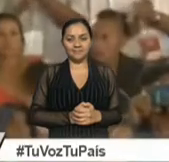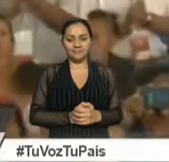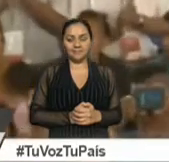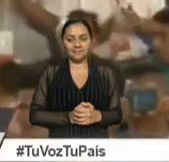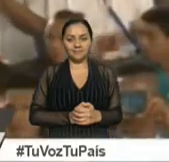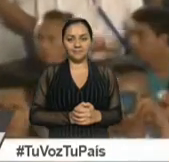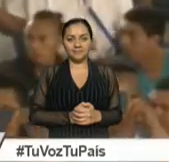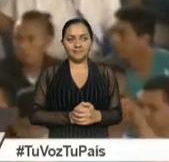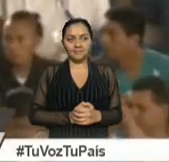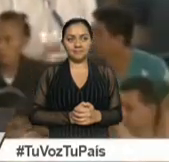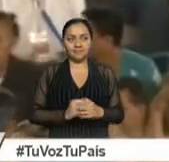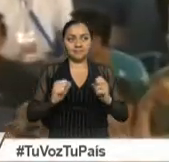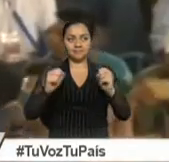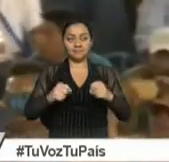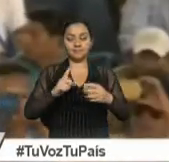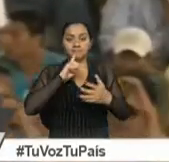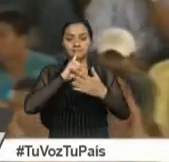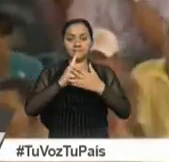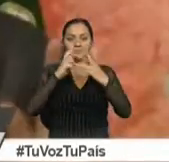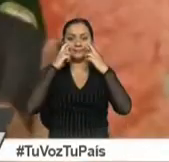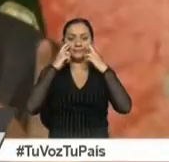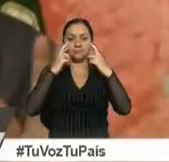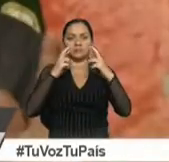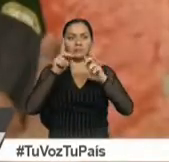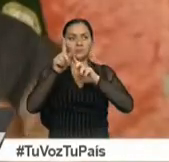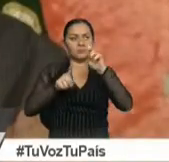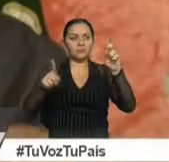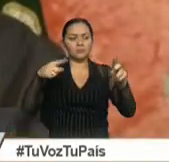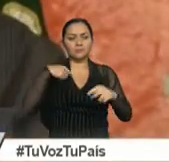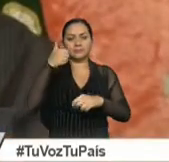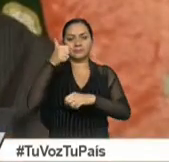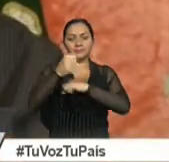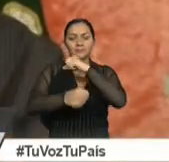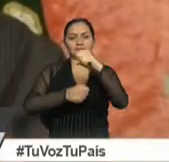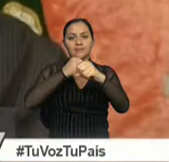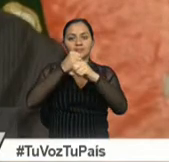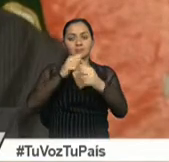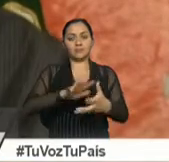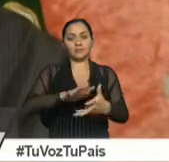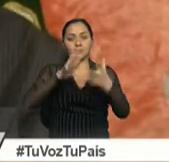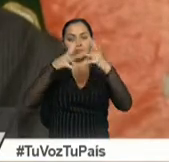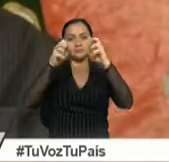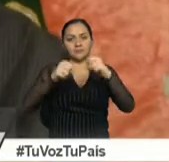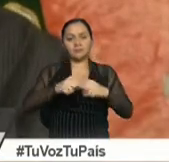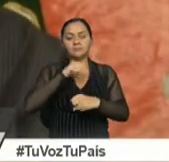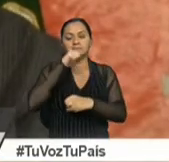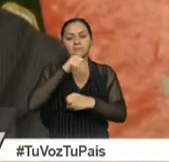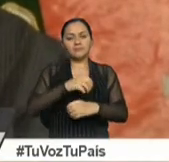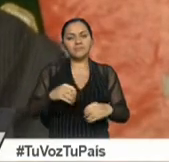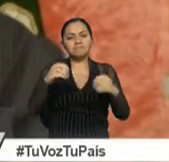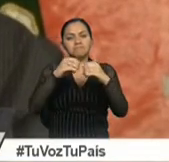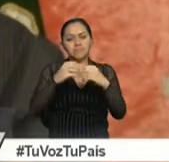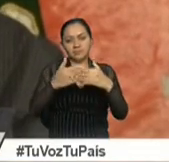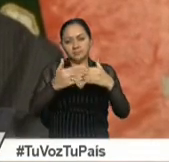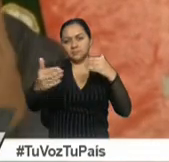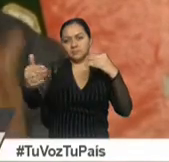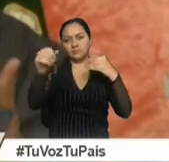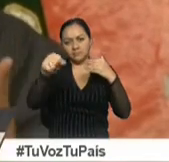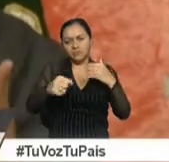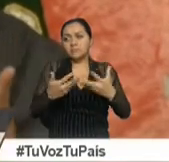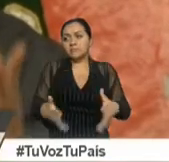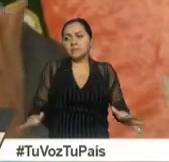Hay que reconocer, compañeros, apenas han pasado 10 años de la revolución. Falta mucho por hacer